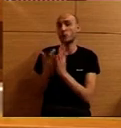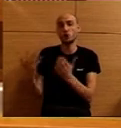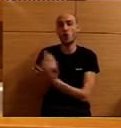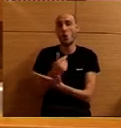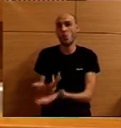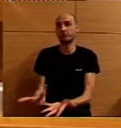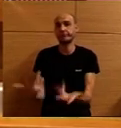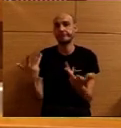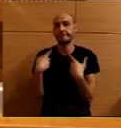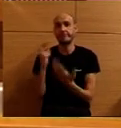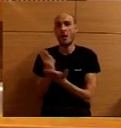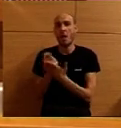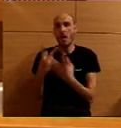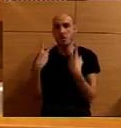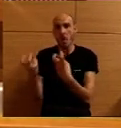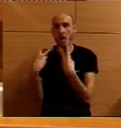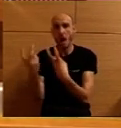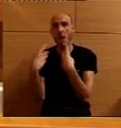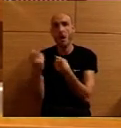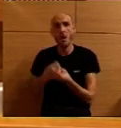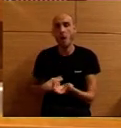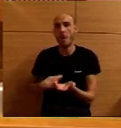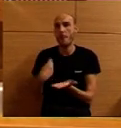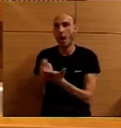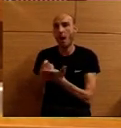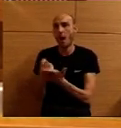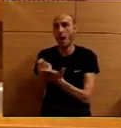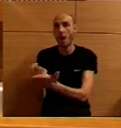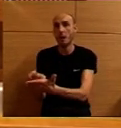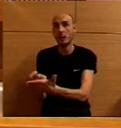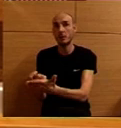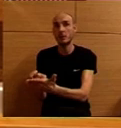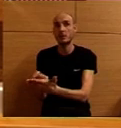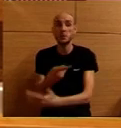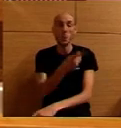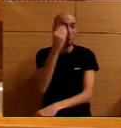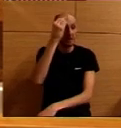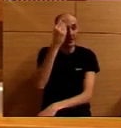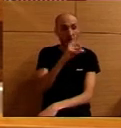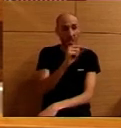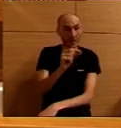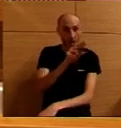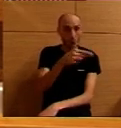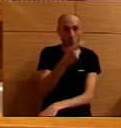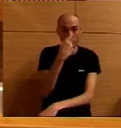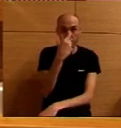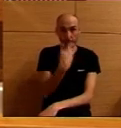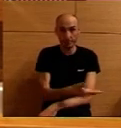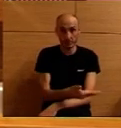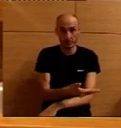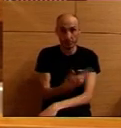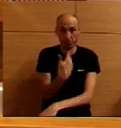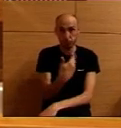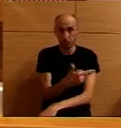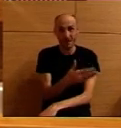igual usted, como le llegaba todos los meses la nómina, no valora esos 100 euros, pero yo le aseguro que todas y cada una